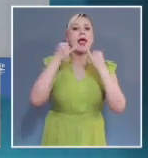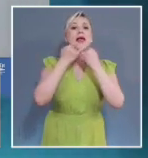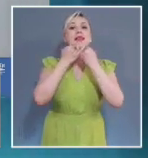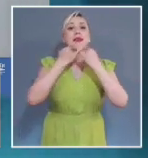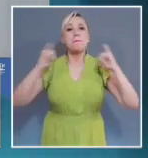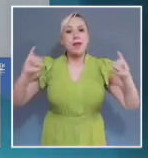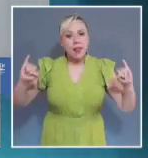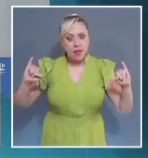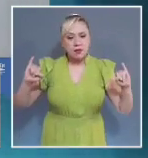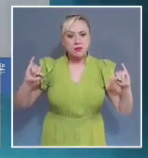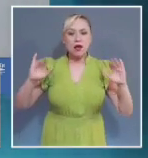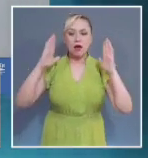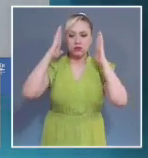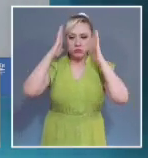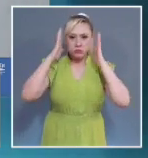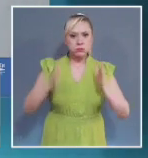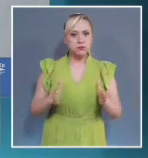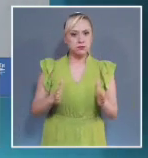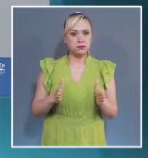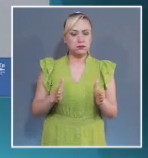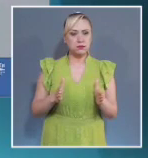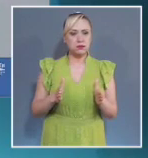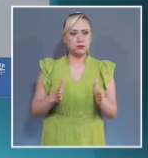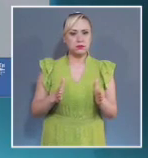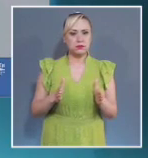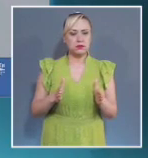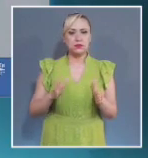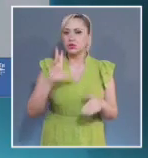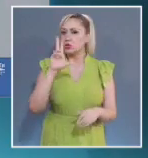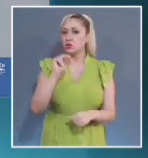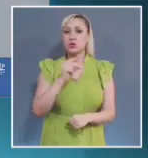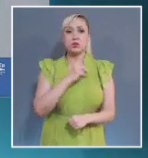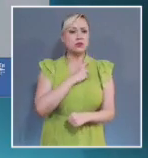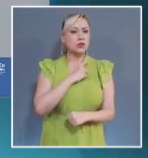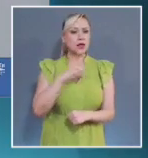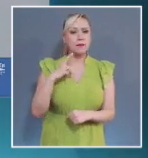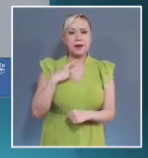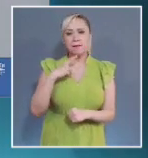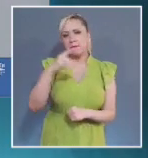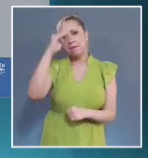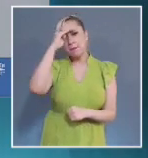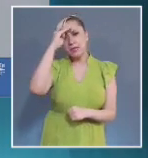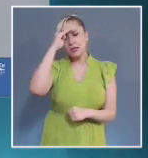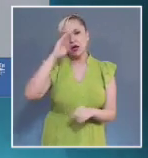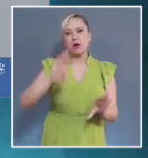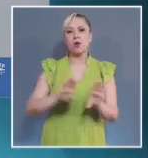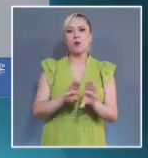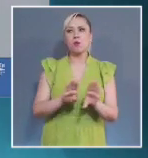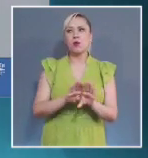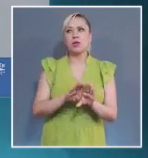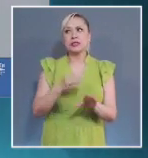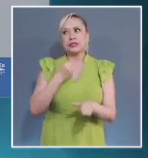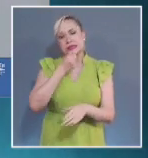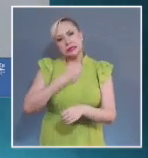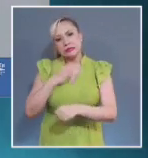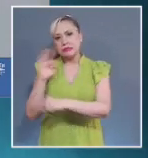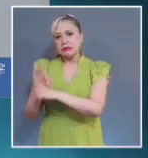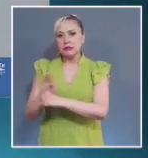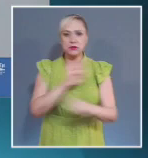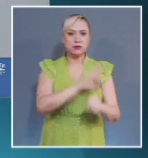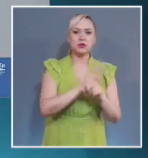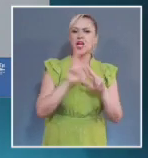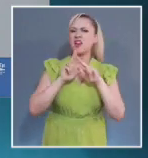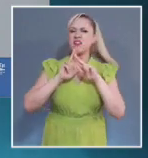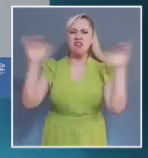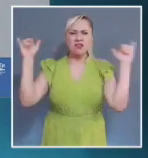imparcialidad. Ninguno de esos valores puede ponerse en juego por ningún motivo. Los tribunales